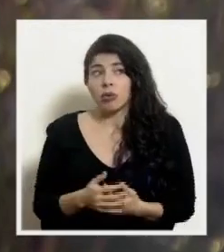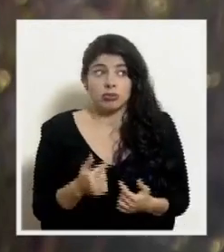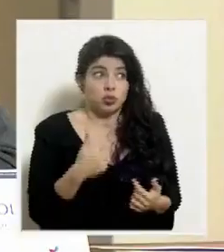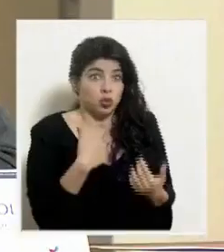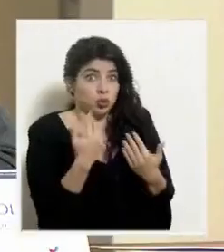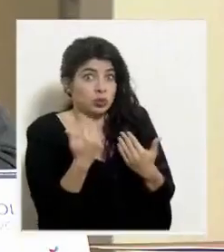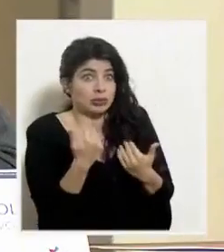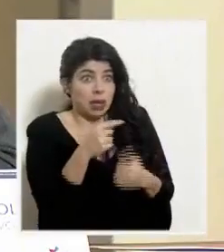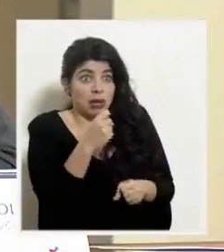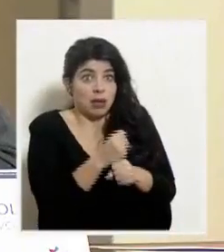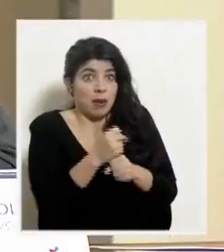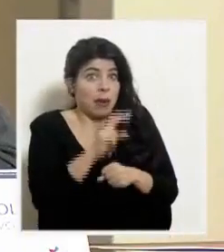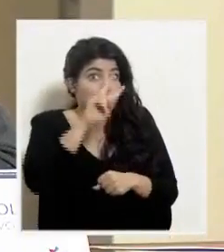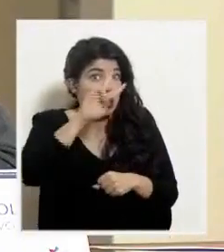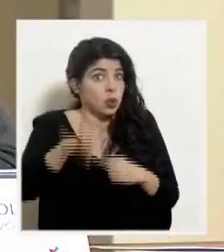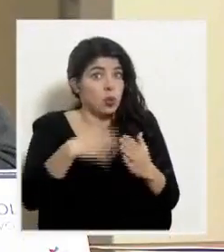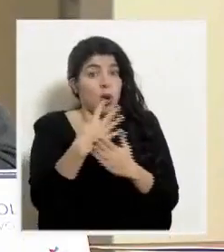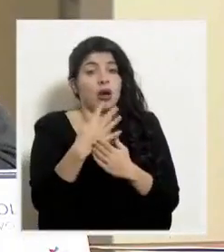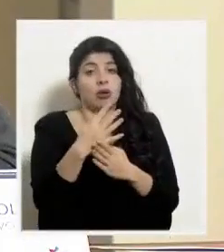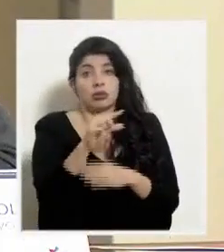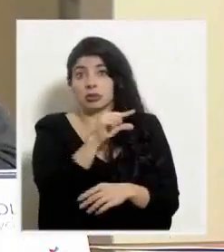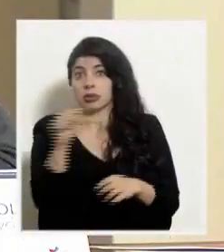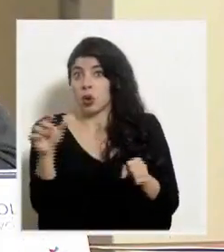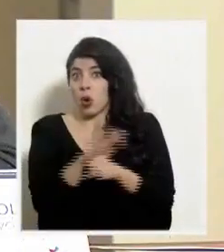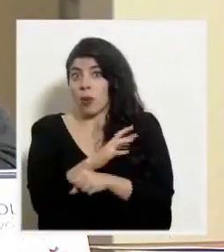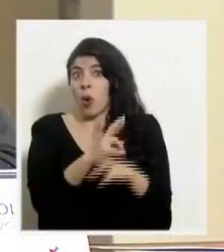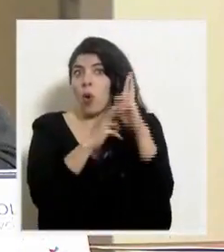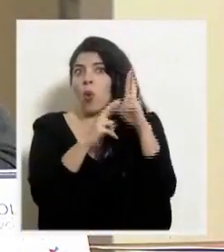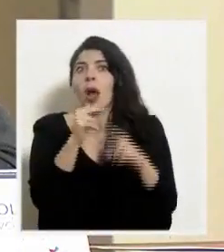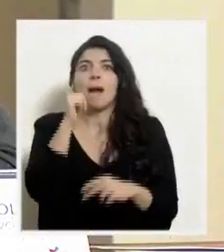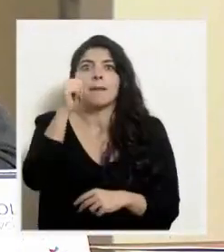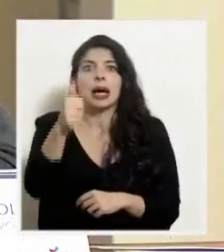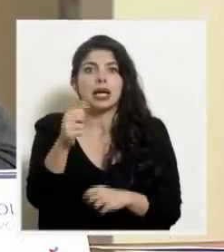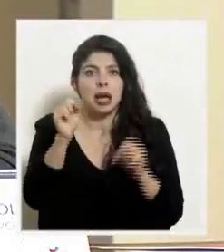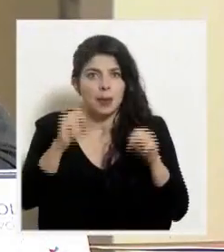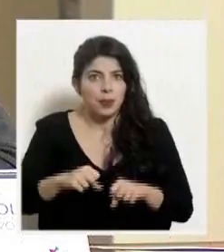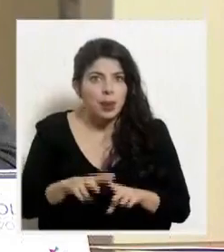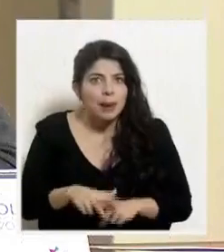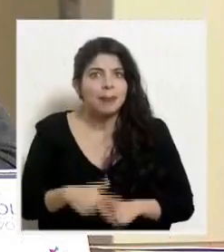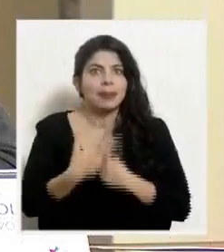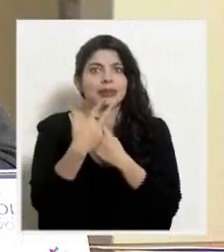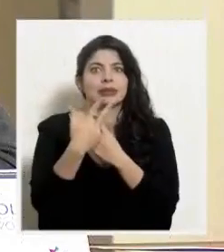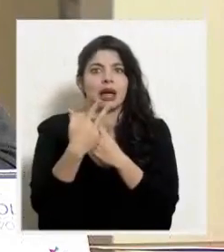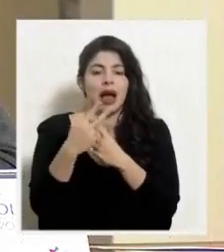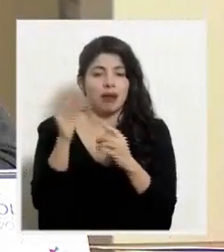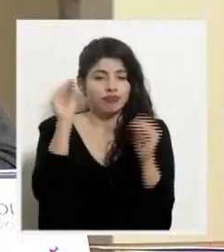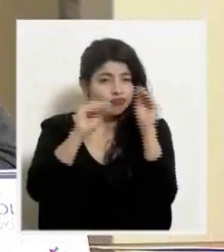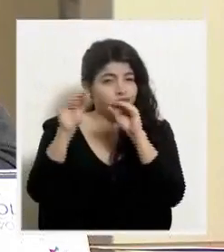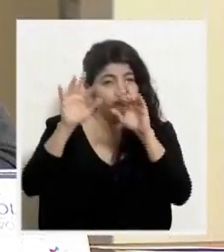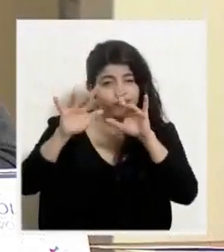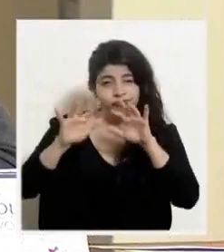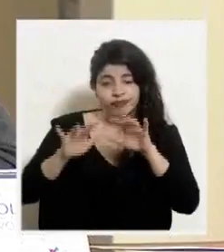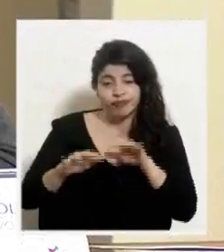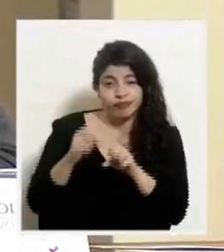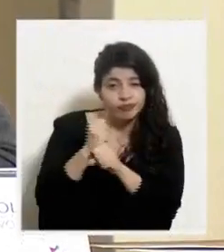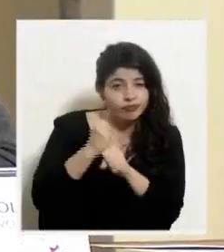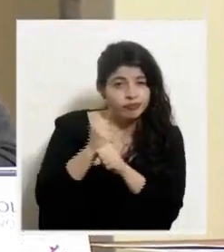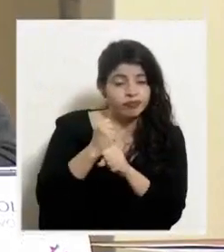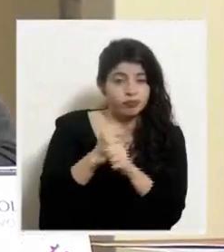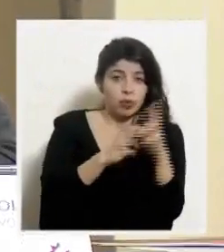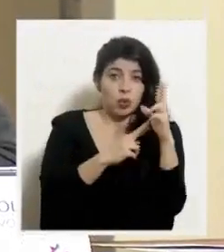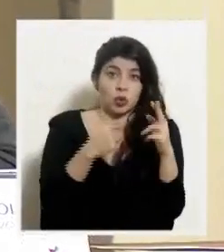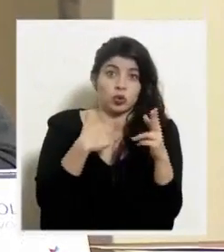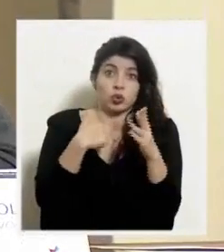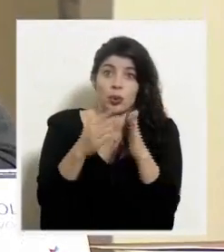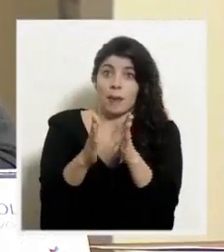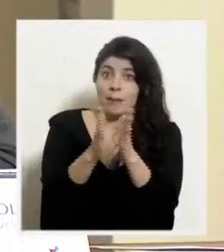esperaría que trabajen 24/7 y que mañana mismo podamos empezar a levantar lo que tengamos que levantar. Aquí le